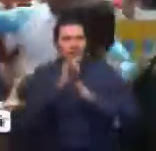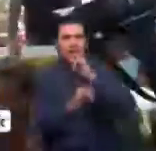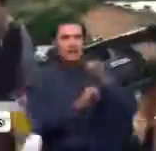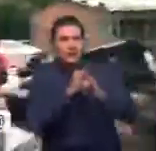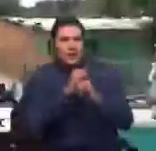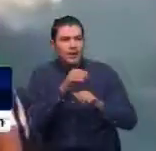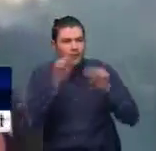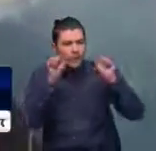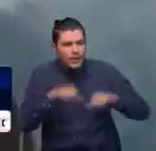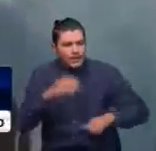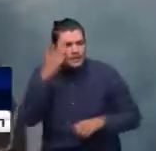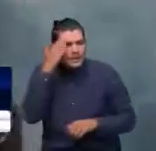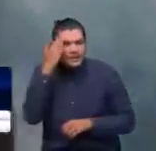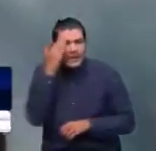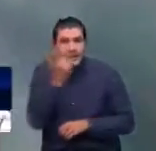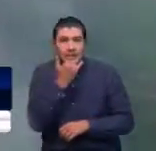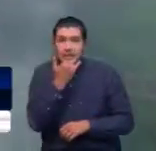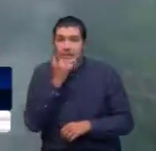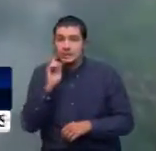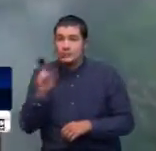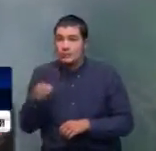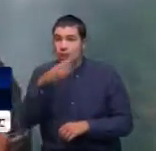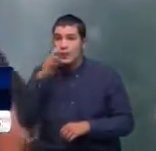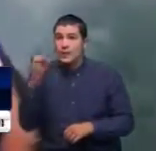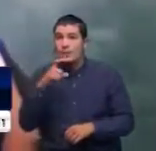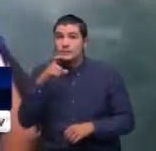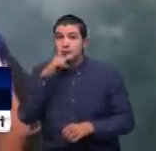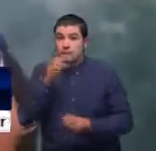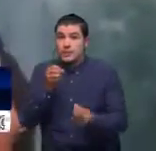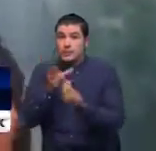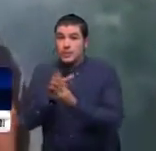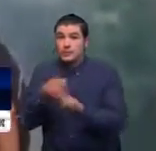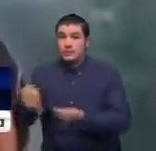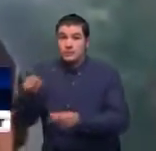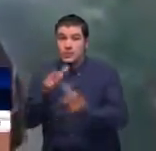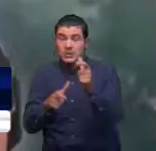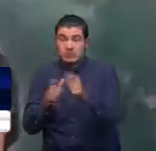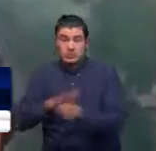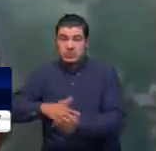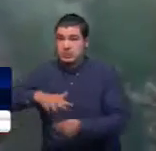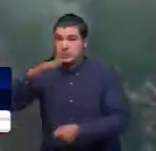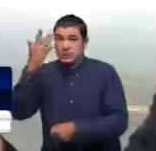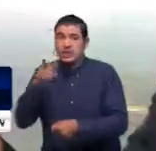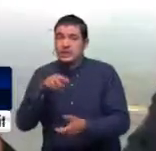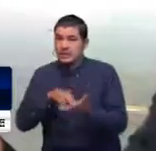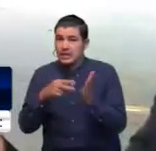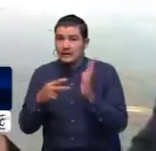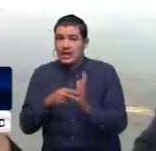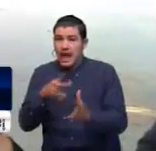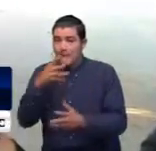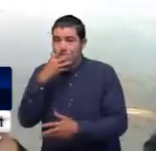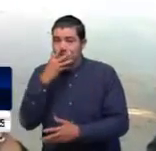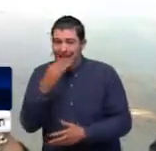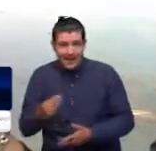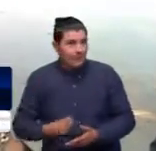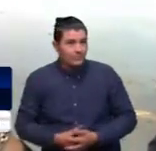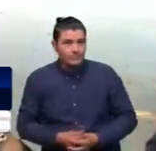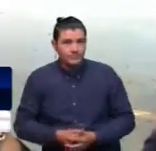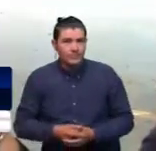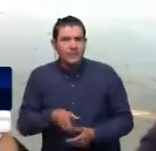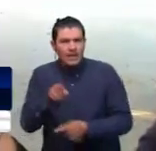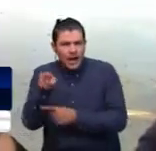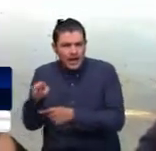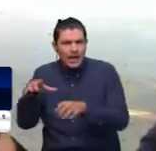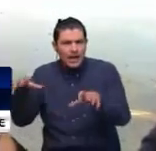se tome en consideración la violencia de Nicolás Maduro como un crimen de lesa humanidad. De ahí se puede